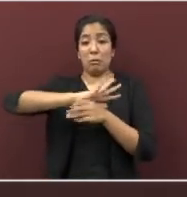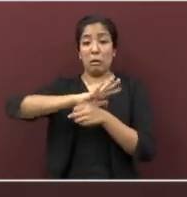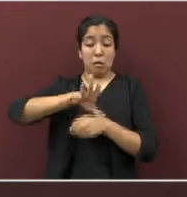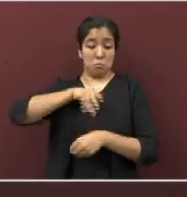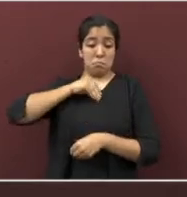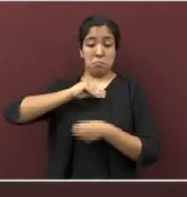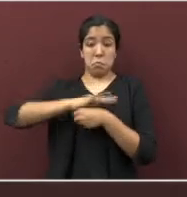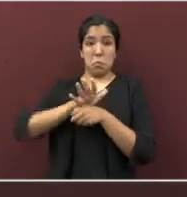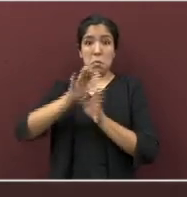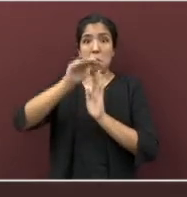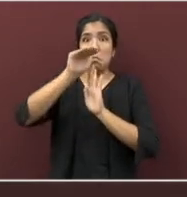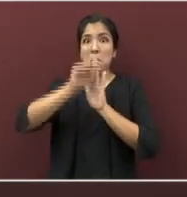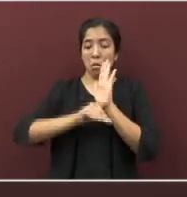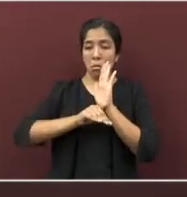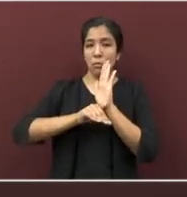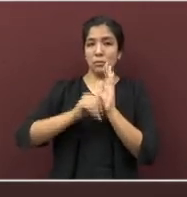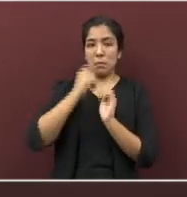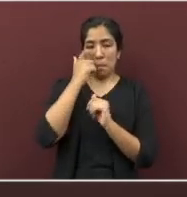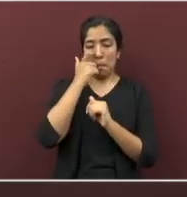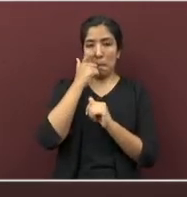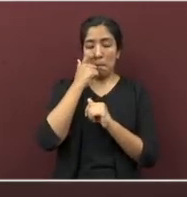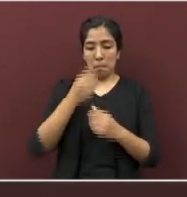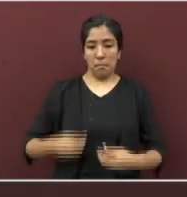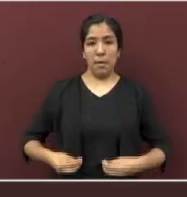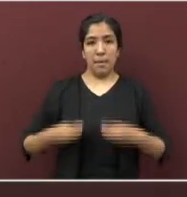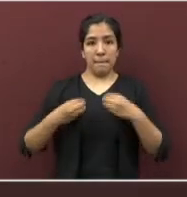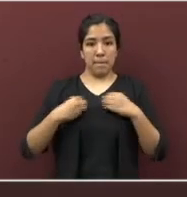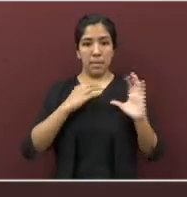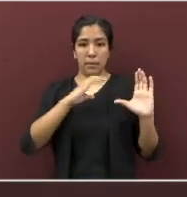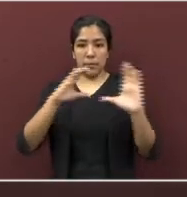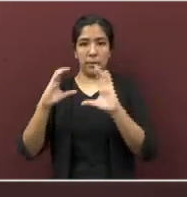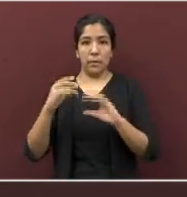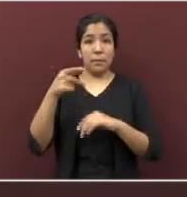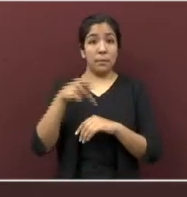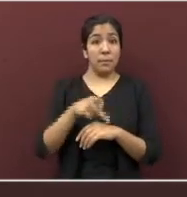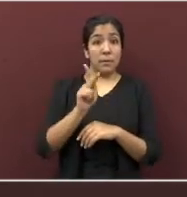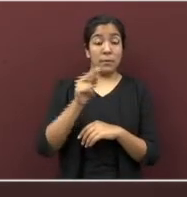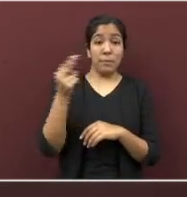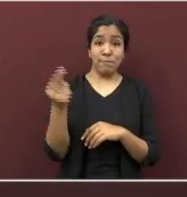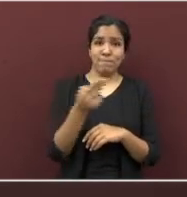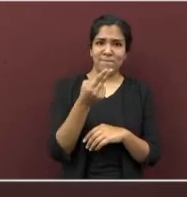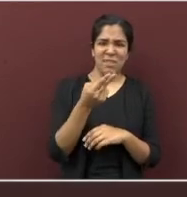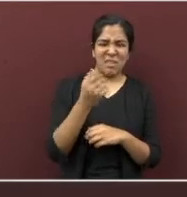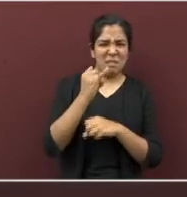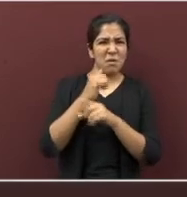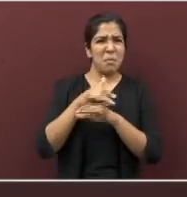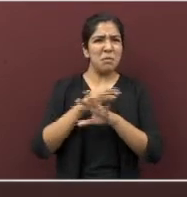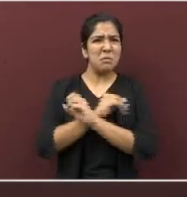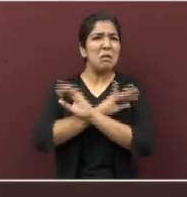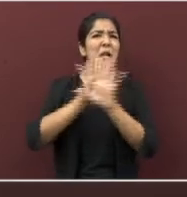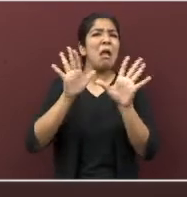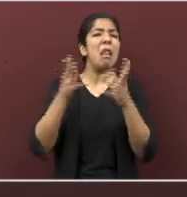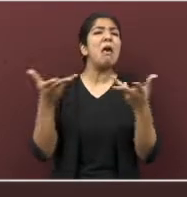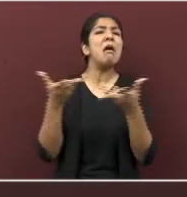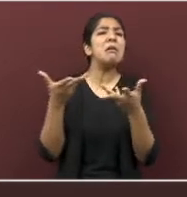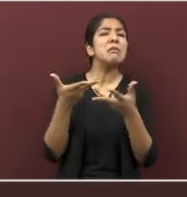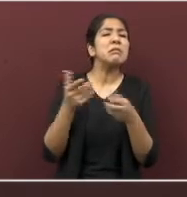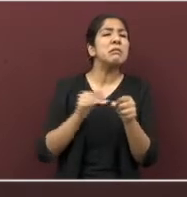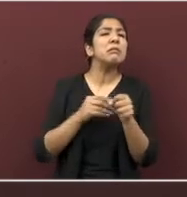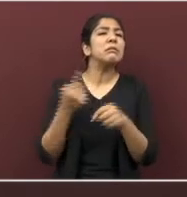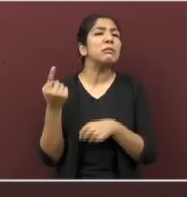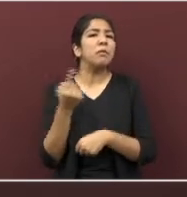vida sin embargo deben tener muy claro que lo único que puede evitar que se